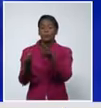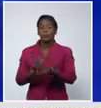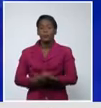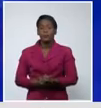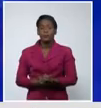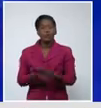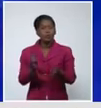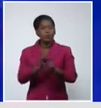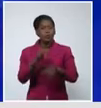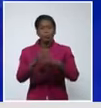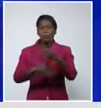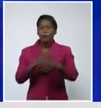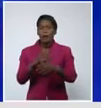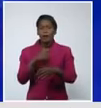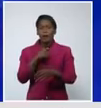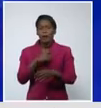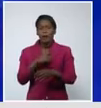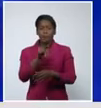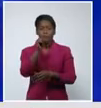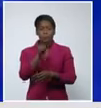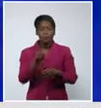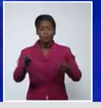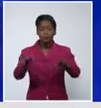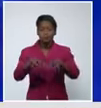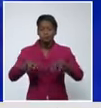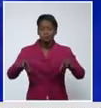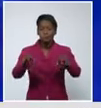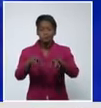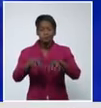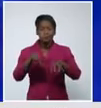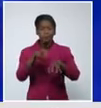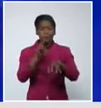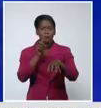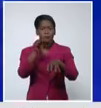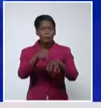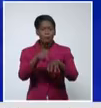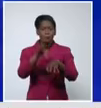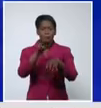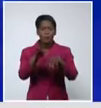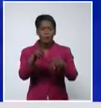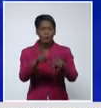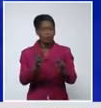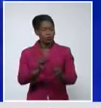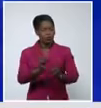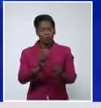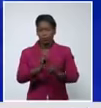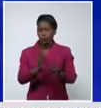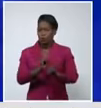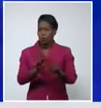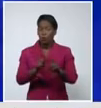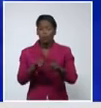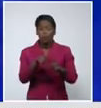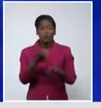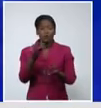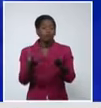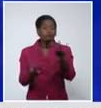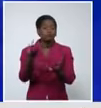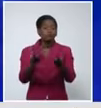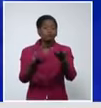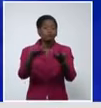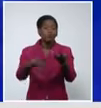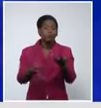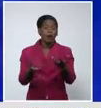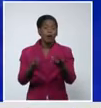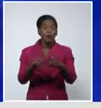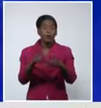está en la masa el pan, está en la superficie el pan. Que realmente, si tiene una buena manipulación, porque tampoco ahora vamos a coger y echarle un poco de cloro al pan